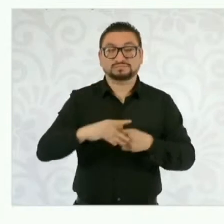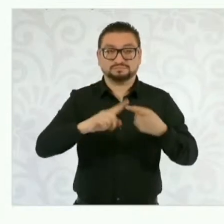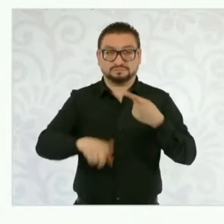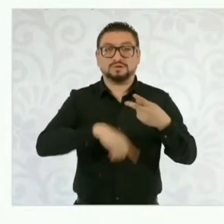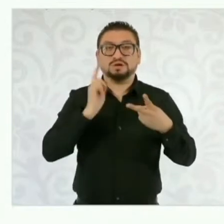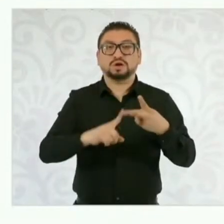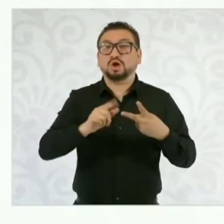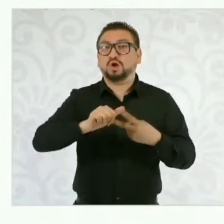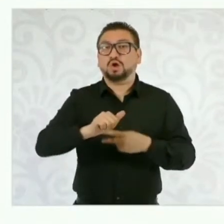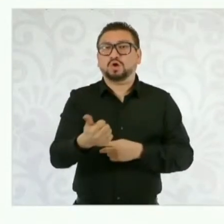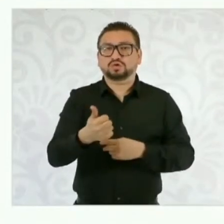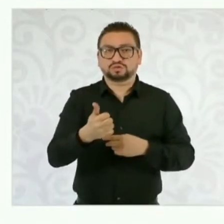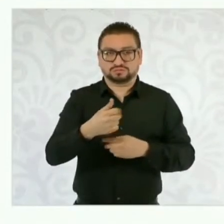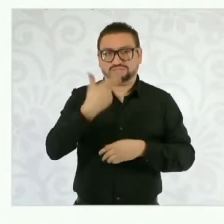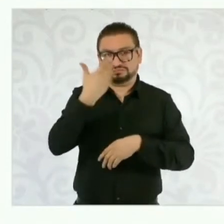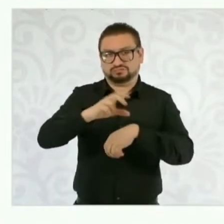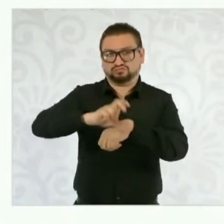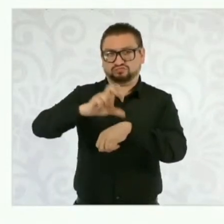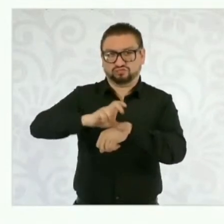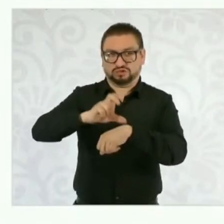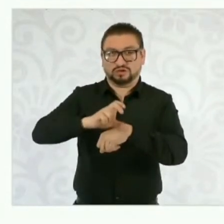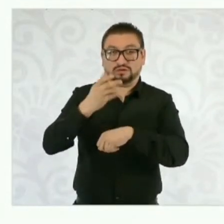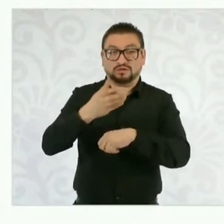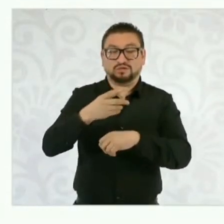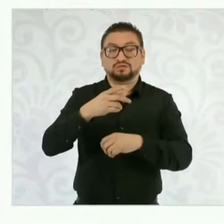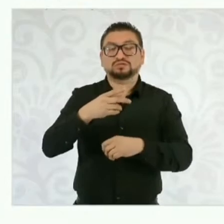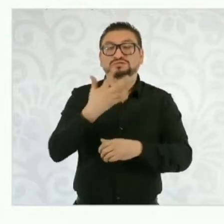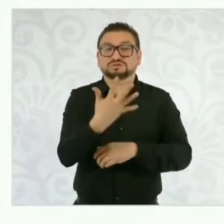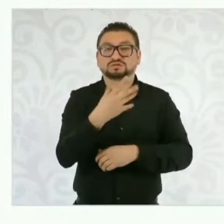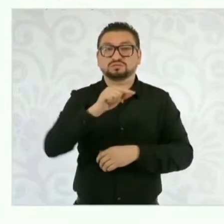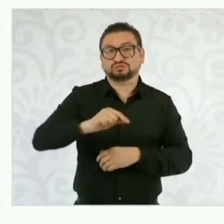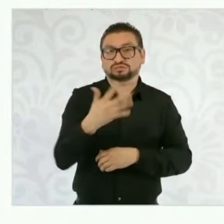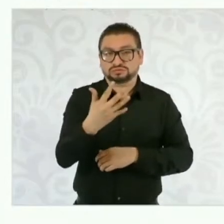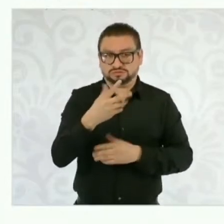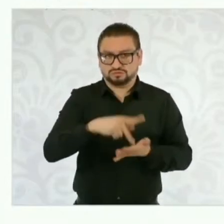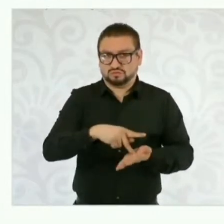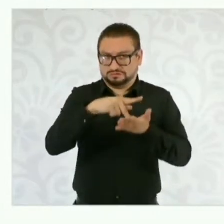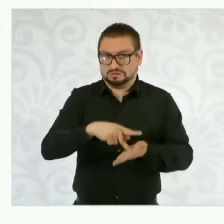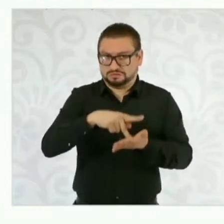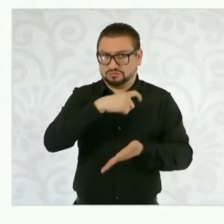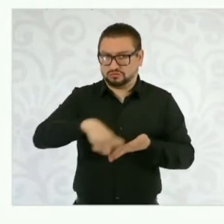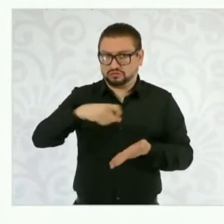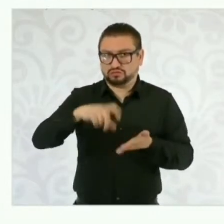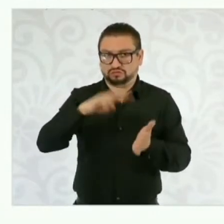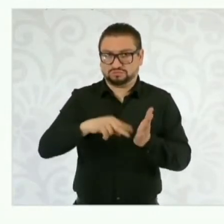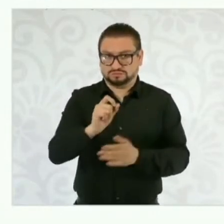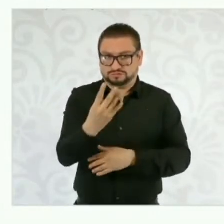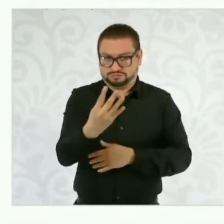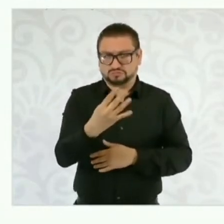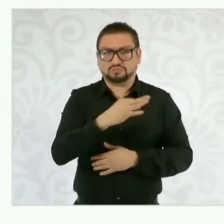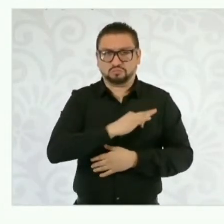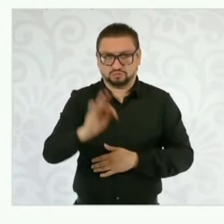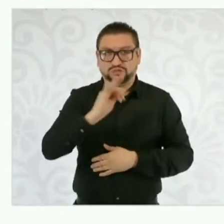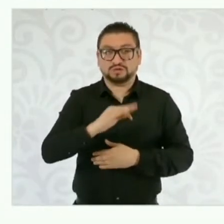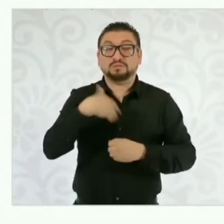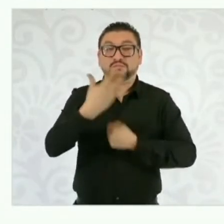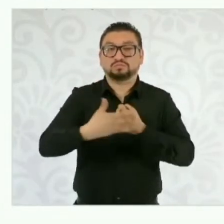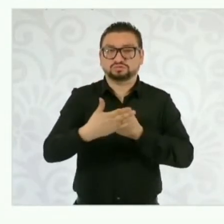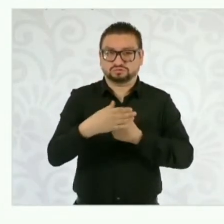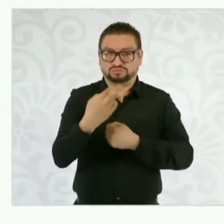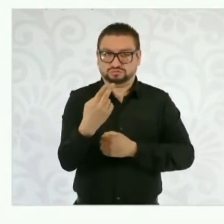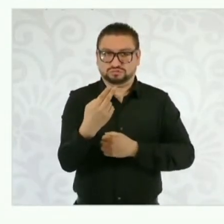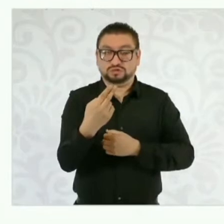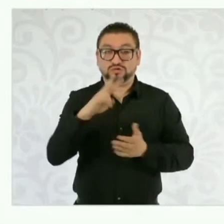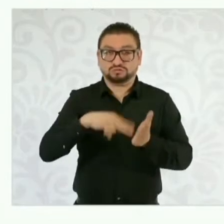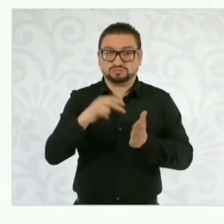caso del huevo se podían comprar 5.5 kilos de huevo en el año 2024, en el 2025